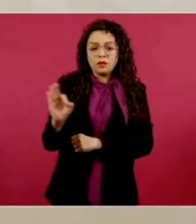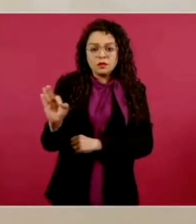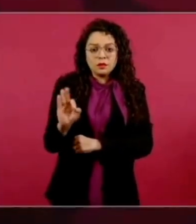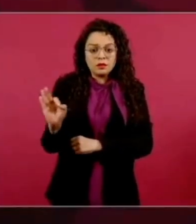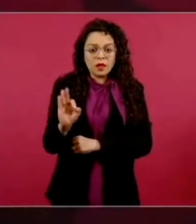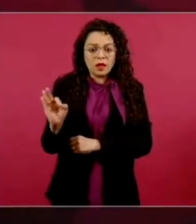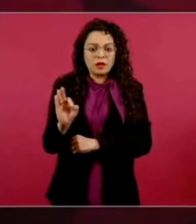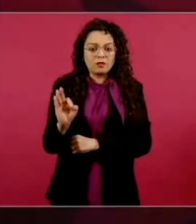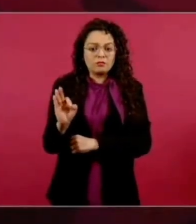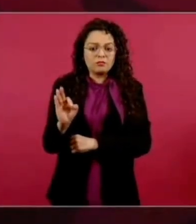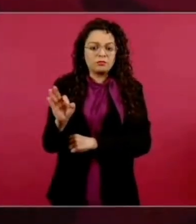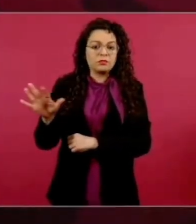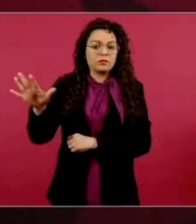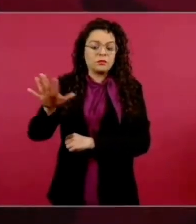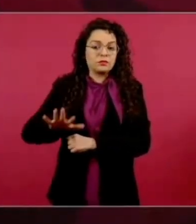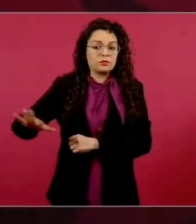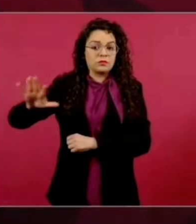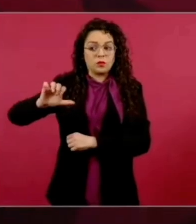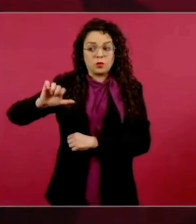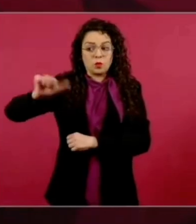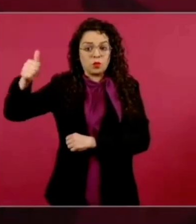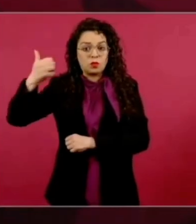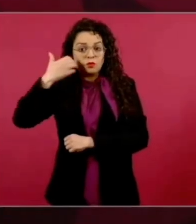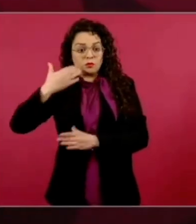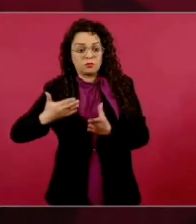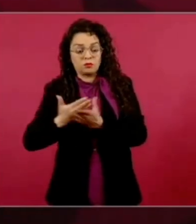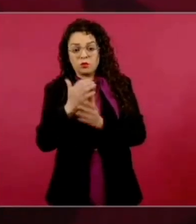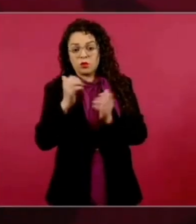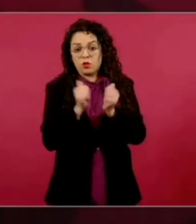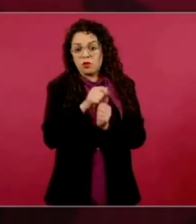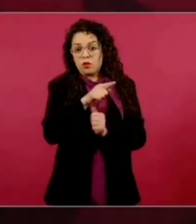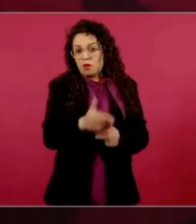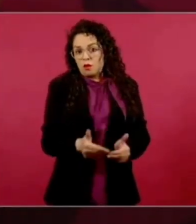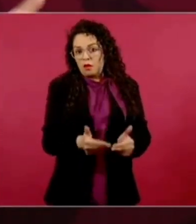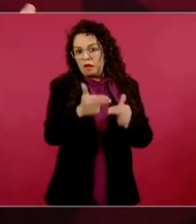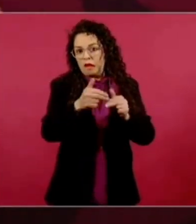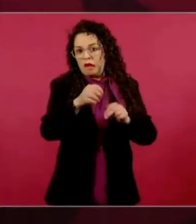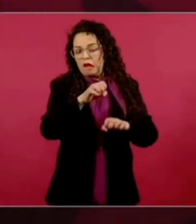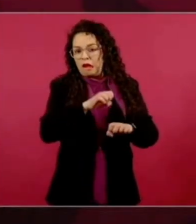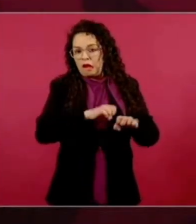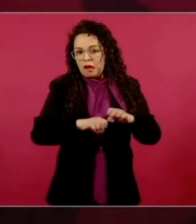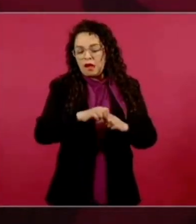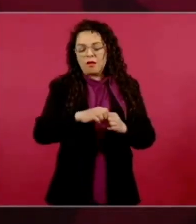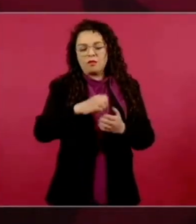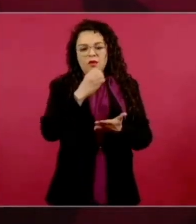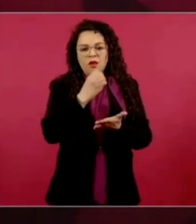el comercio, la economía, el no permitir los monopolios.